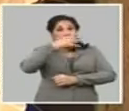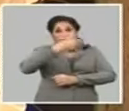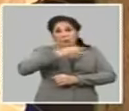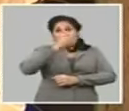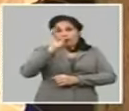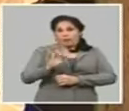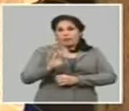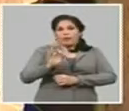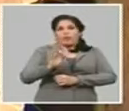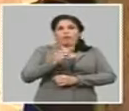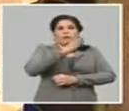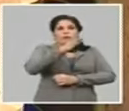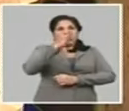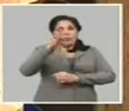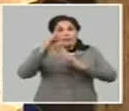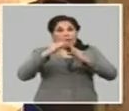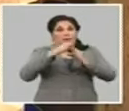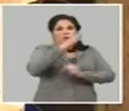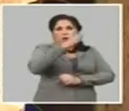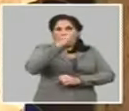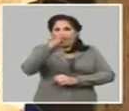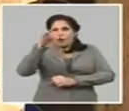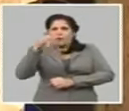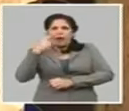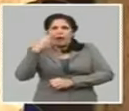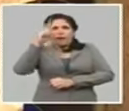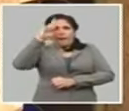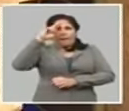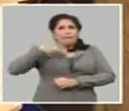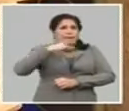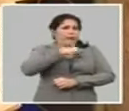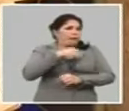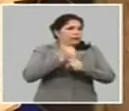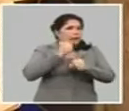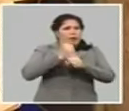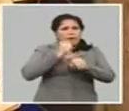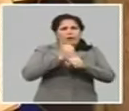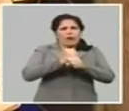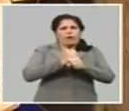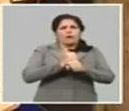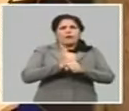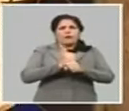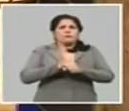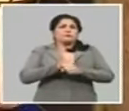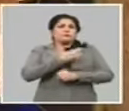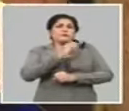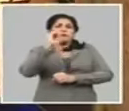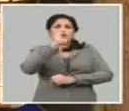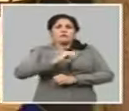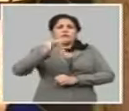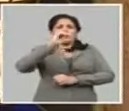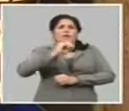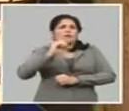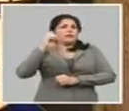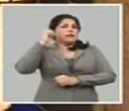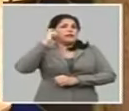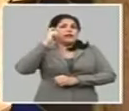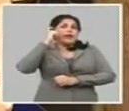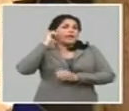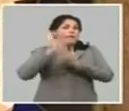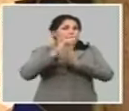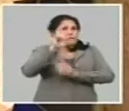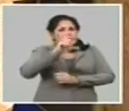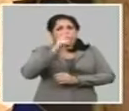hablamos la pesquisa fueron tocados por nuestro médico por nuestros trabajadores pues las organizaciones de masa que están participando